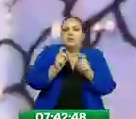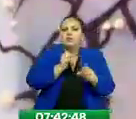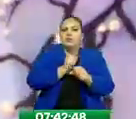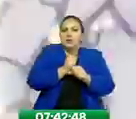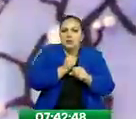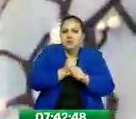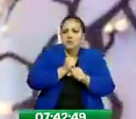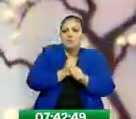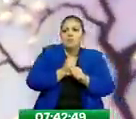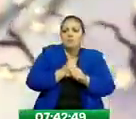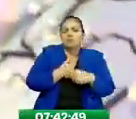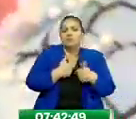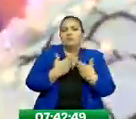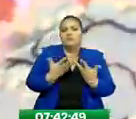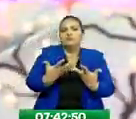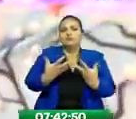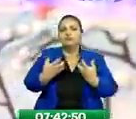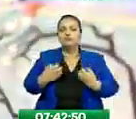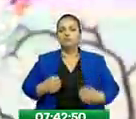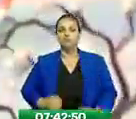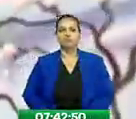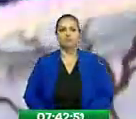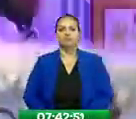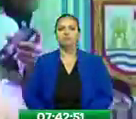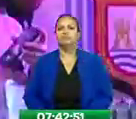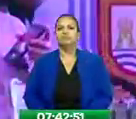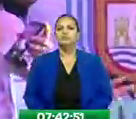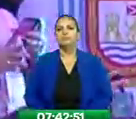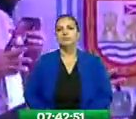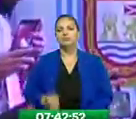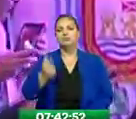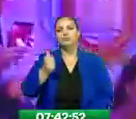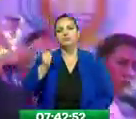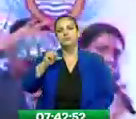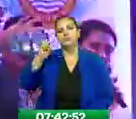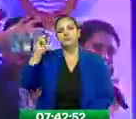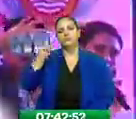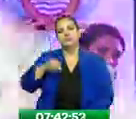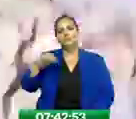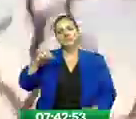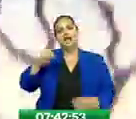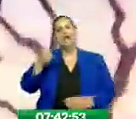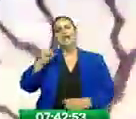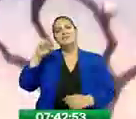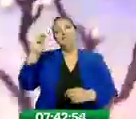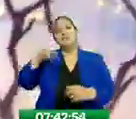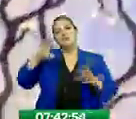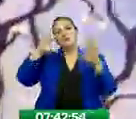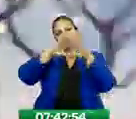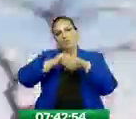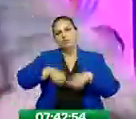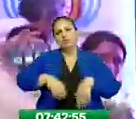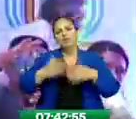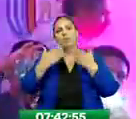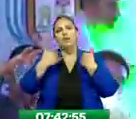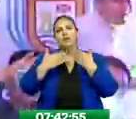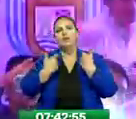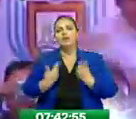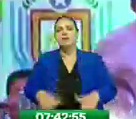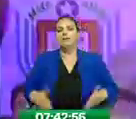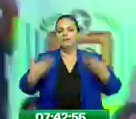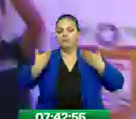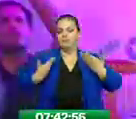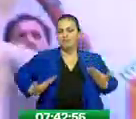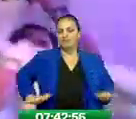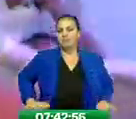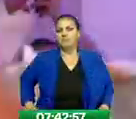nosotras. La presentación se llevó a cabo la noche del martes en Guayaquil. Informó Jorge